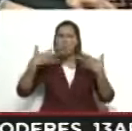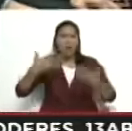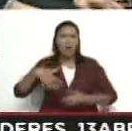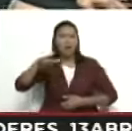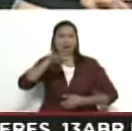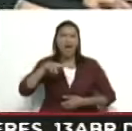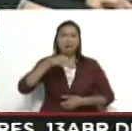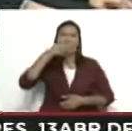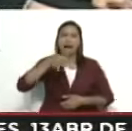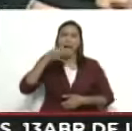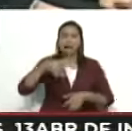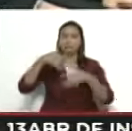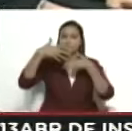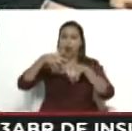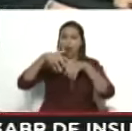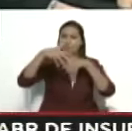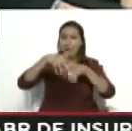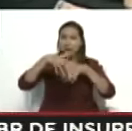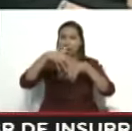Y el